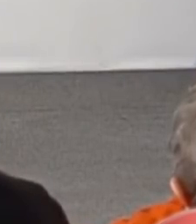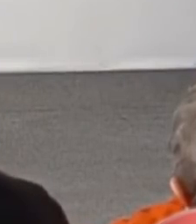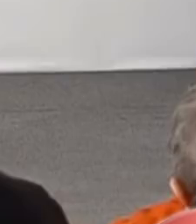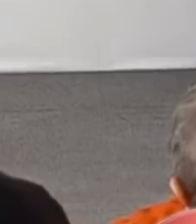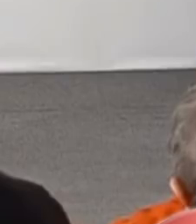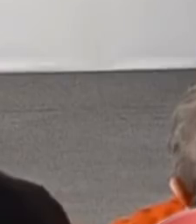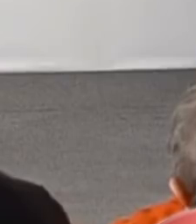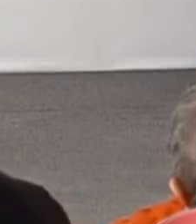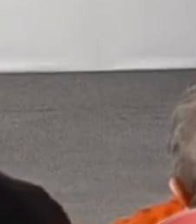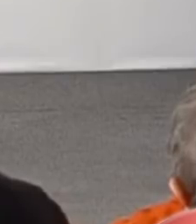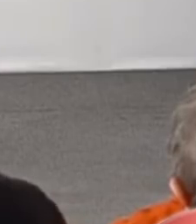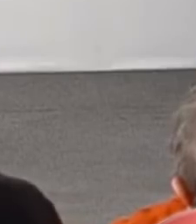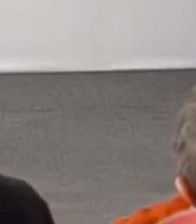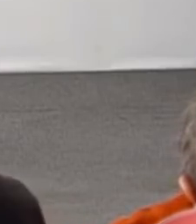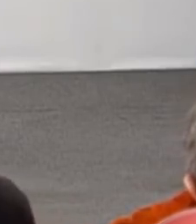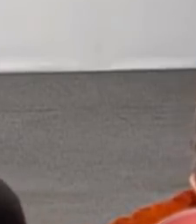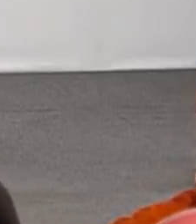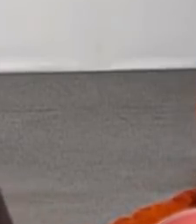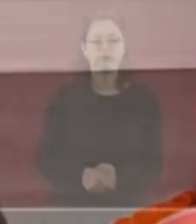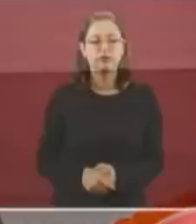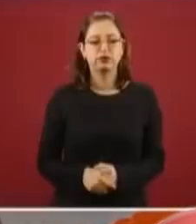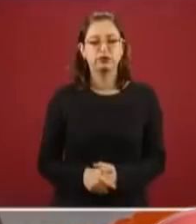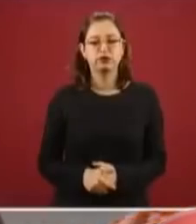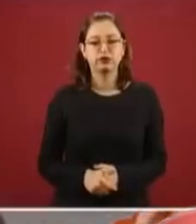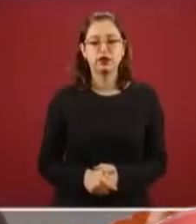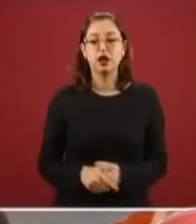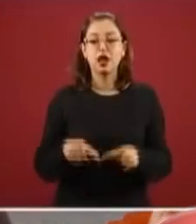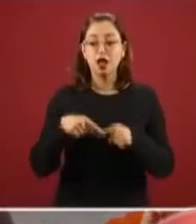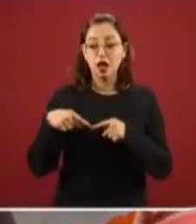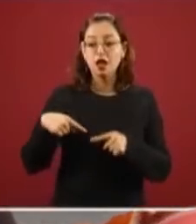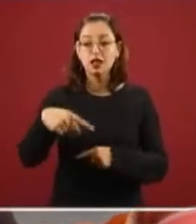que lo íbamos a ver? Terminamos el año